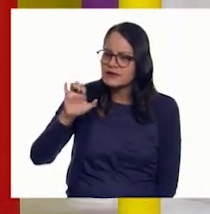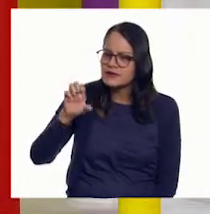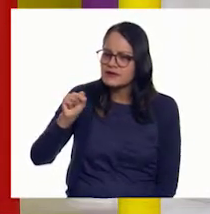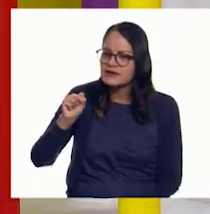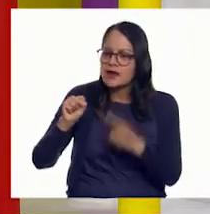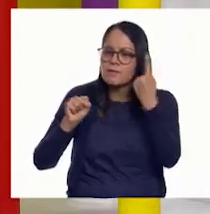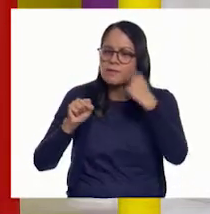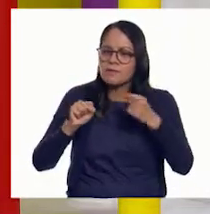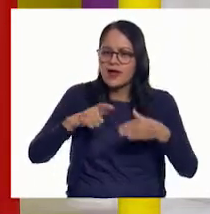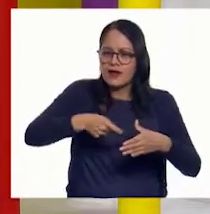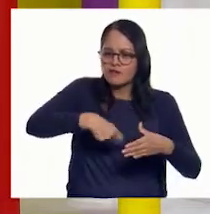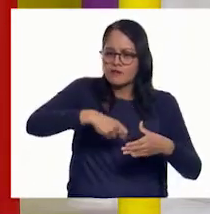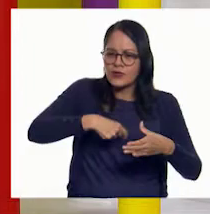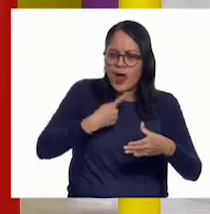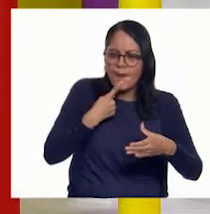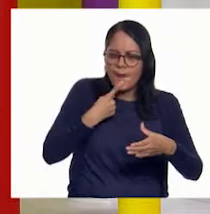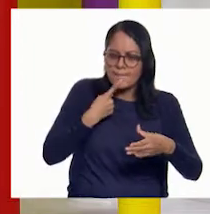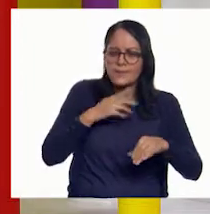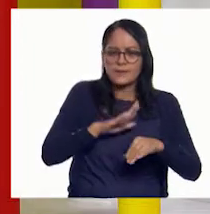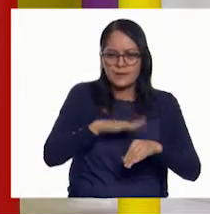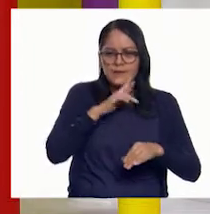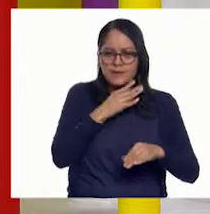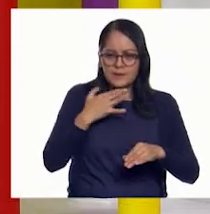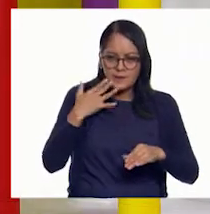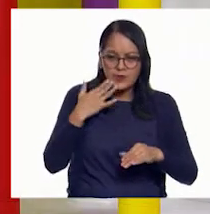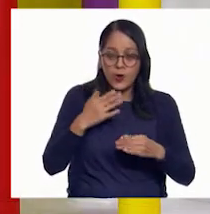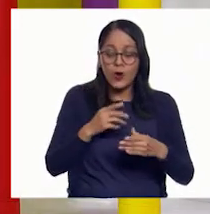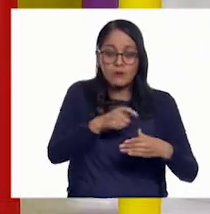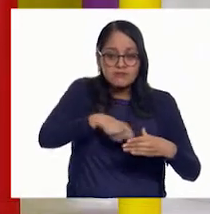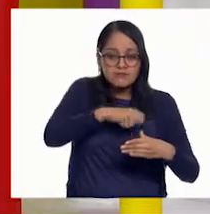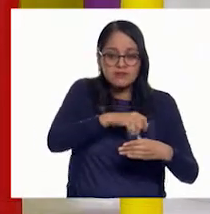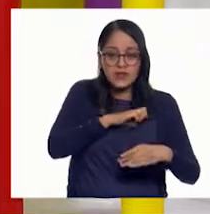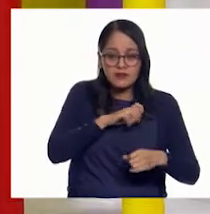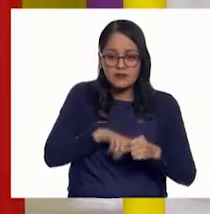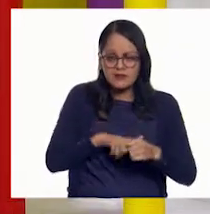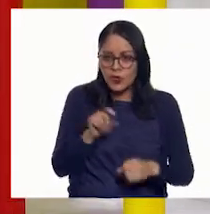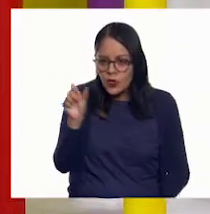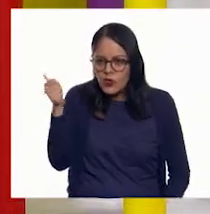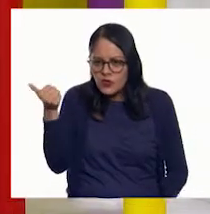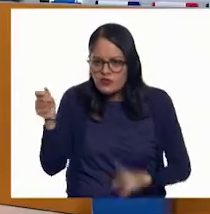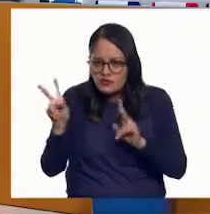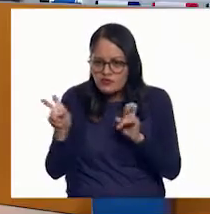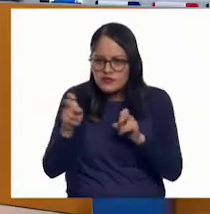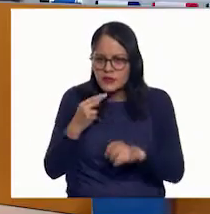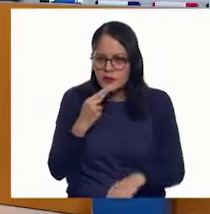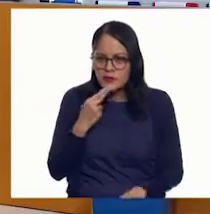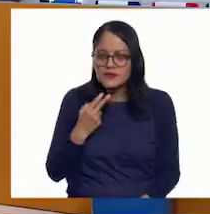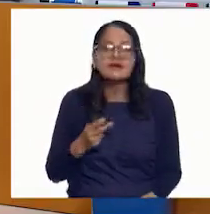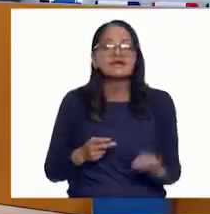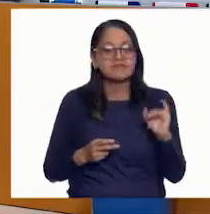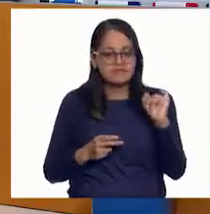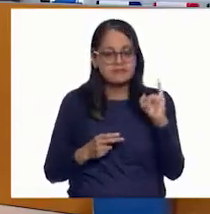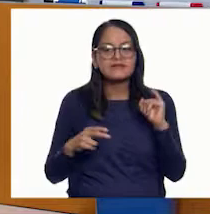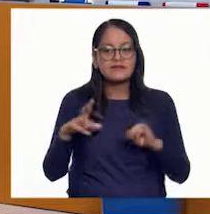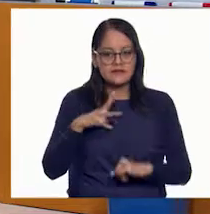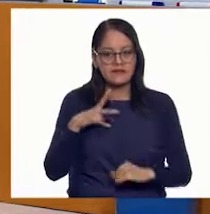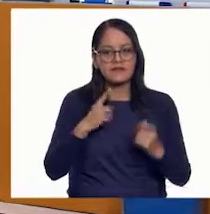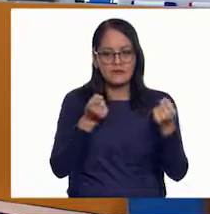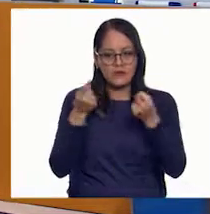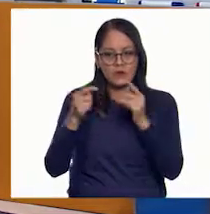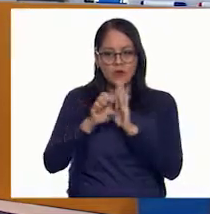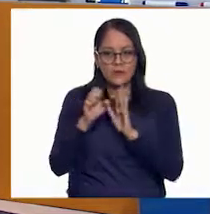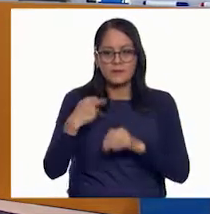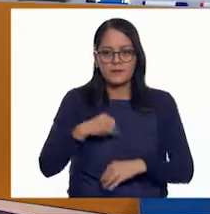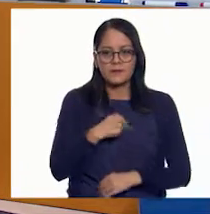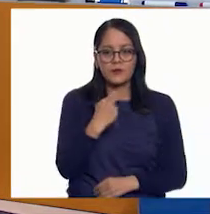darle más sabor a la comida o darle un sabor especial. No sabía que se utilizaban para otra cosa. Ah, pues es que hay algunas especias, sobre todo las que